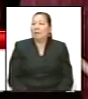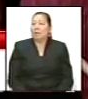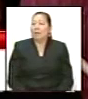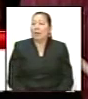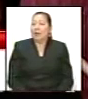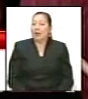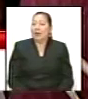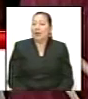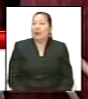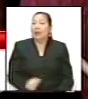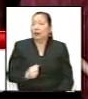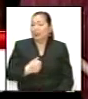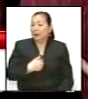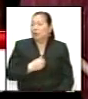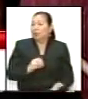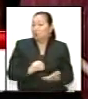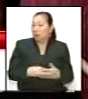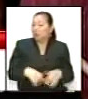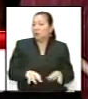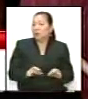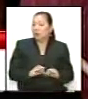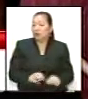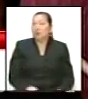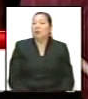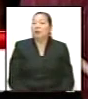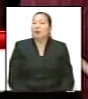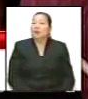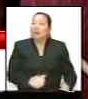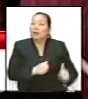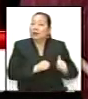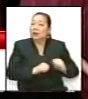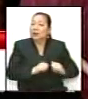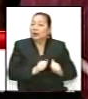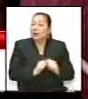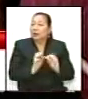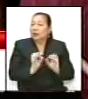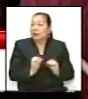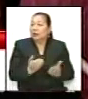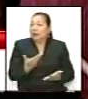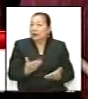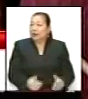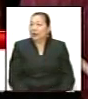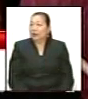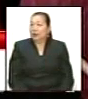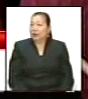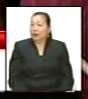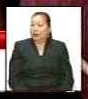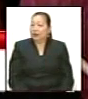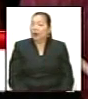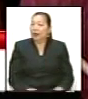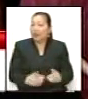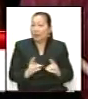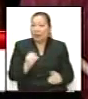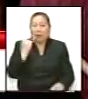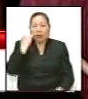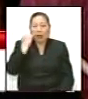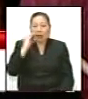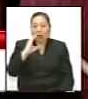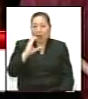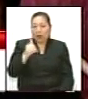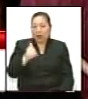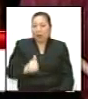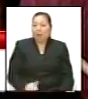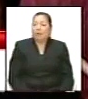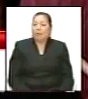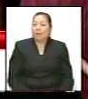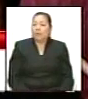país, y asimismo priorizar las zonas que han sido afectadas, siendo uno de ellos el departamento de Ica.